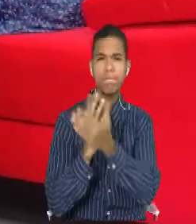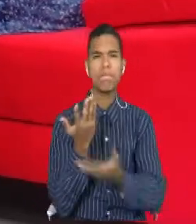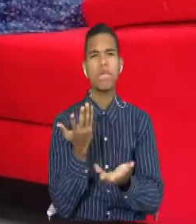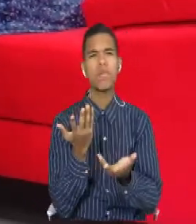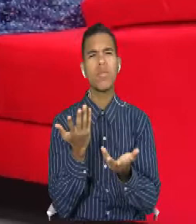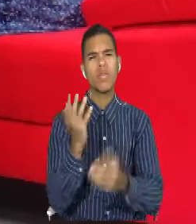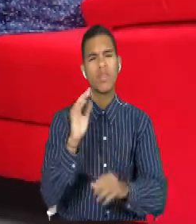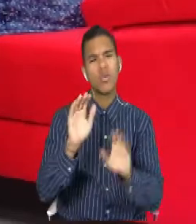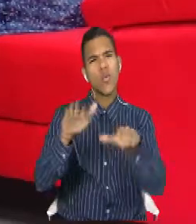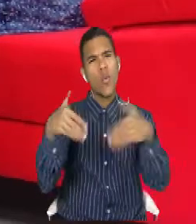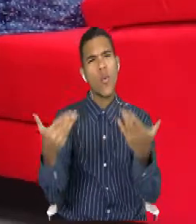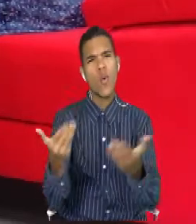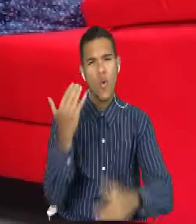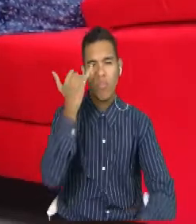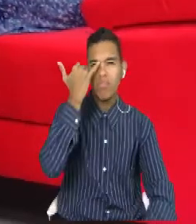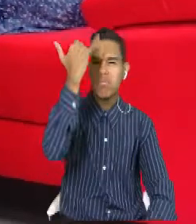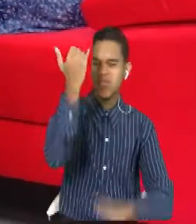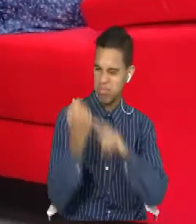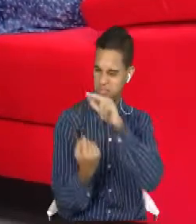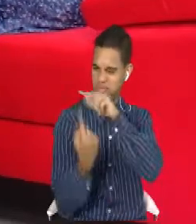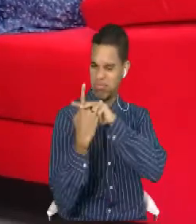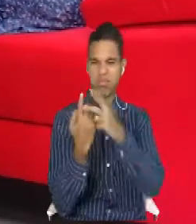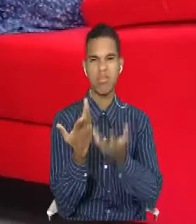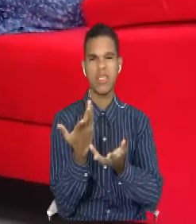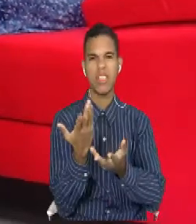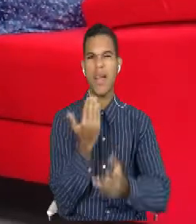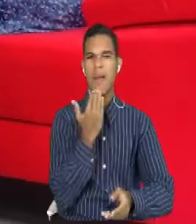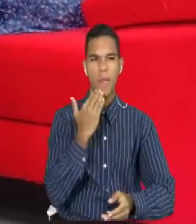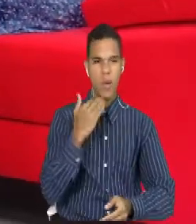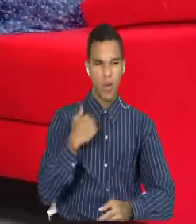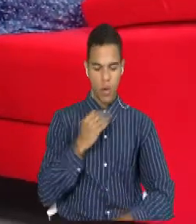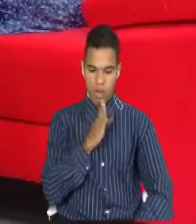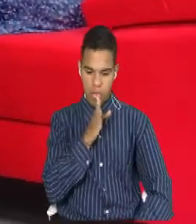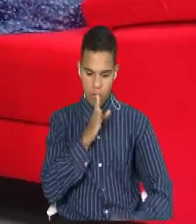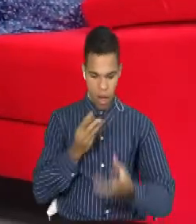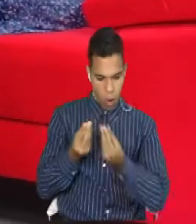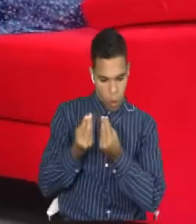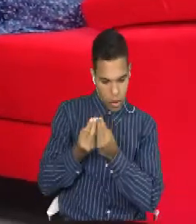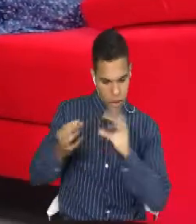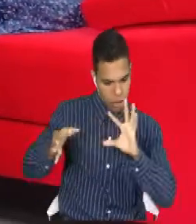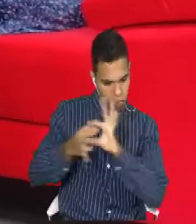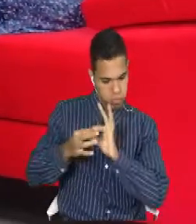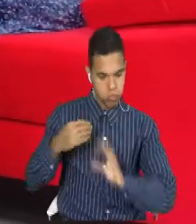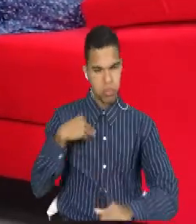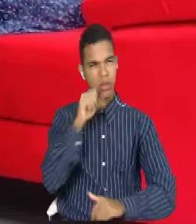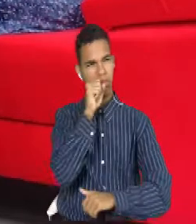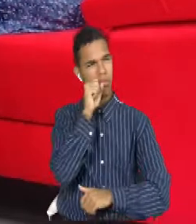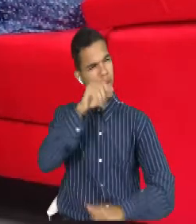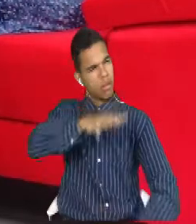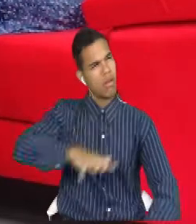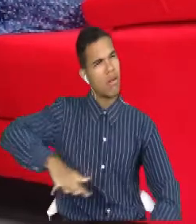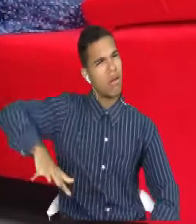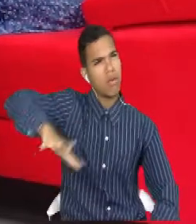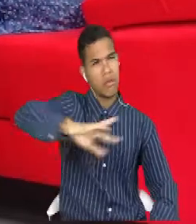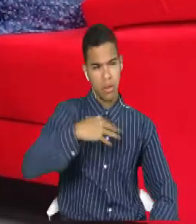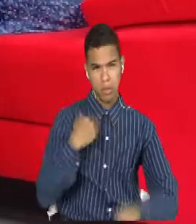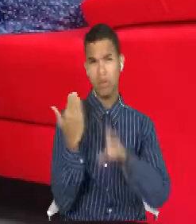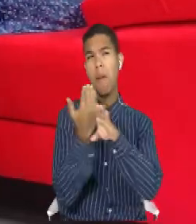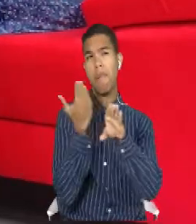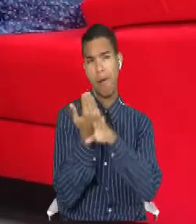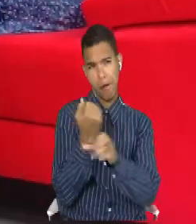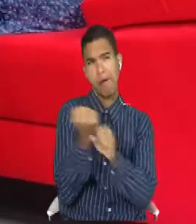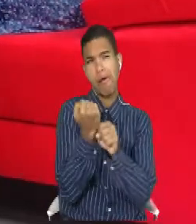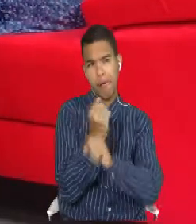la idea de encontrar una socia y de decir, oiga, aquí en Barranca Bermeja hay crisis, pero también es la oportunidad